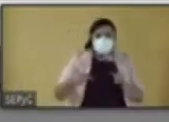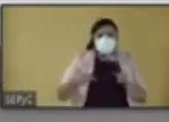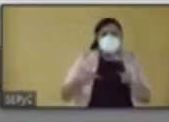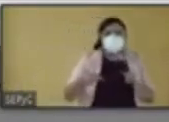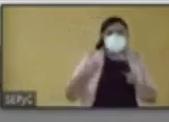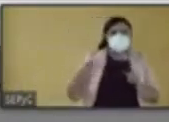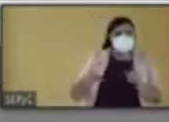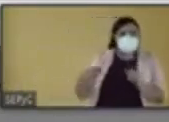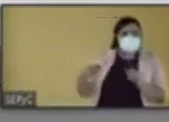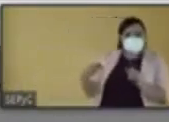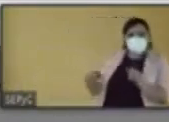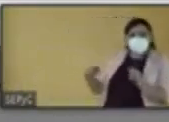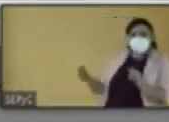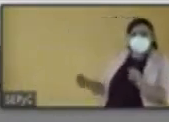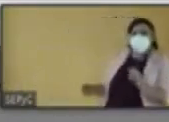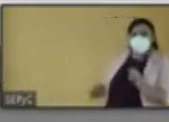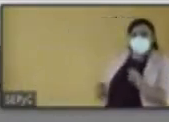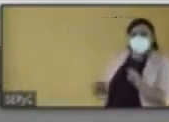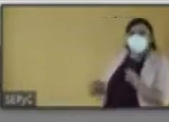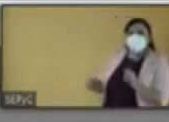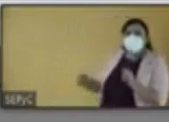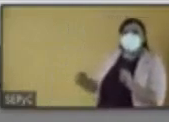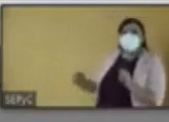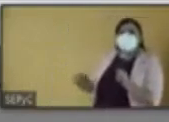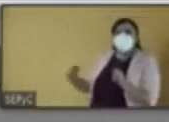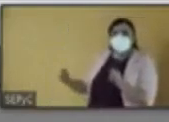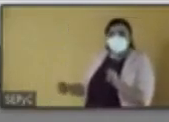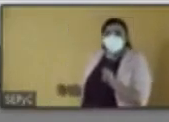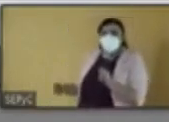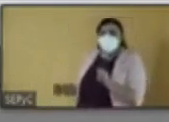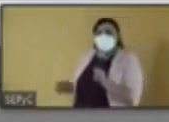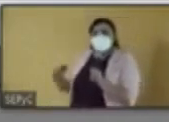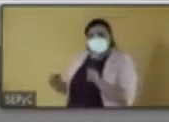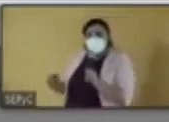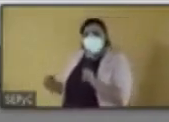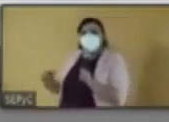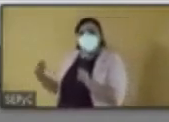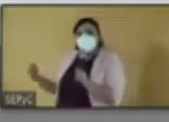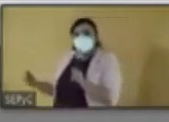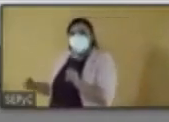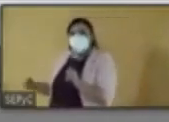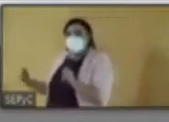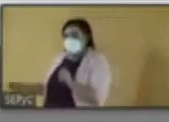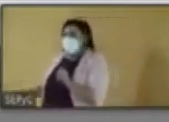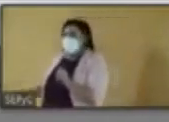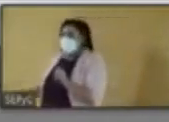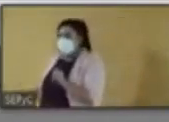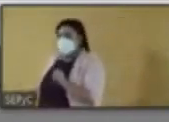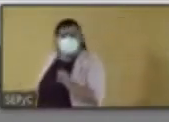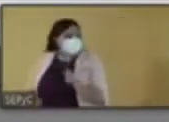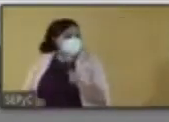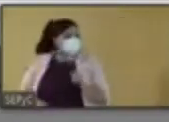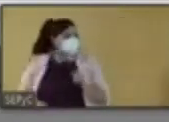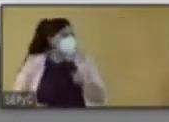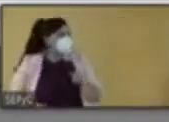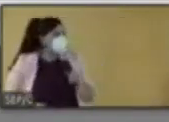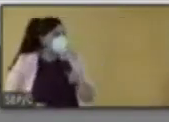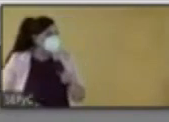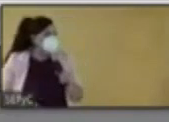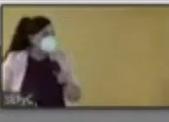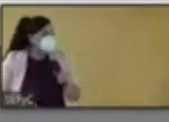foráneos o aquellos docentes que prestan directamente con un plantel, pueden identificar la dirección del plantel a donde se encuentran adscritos.